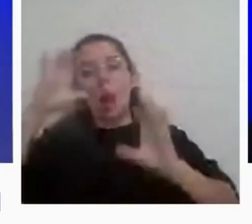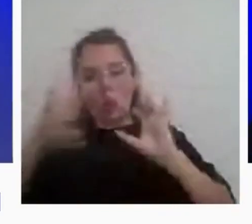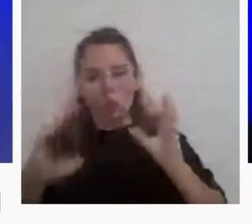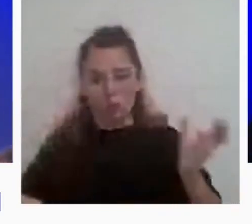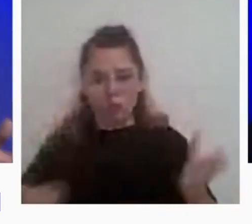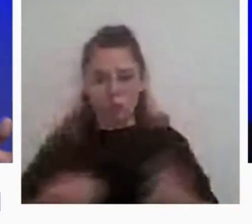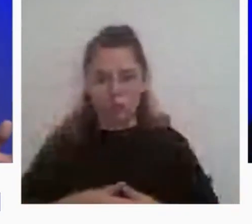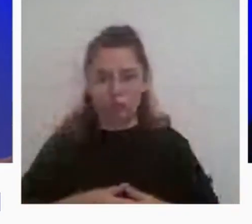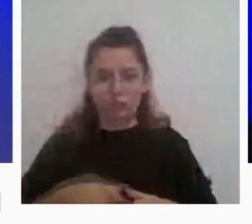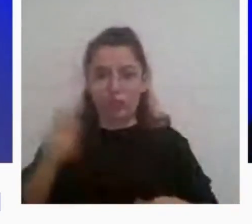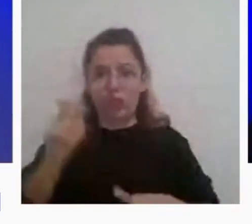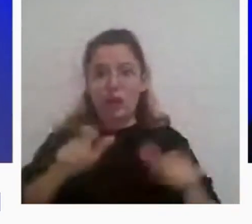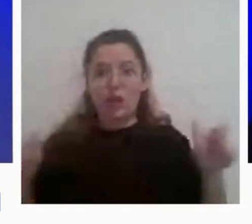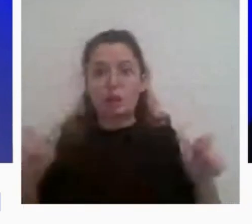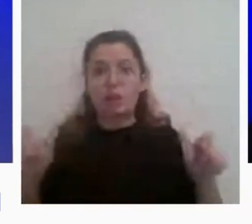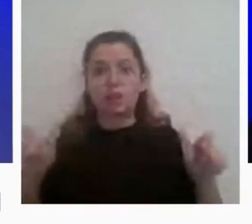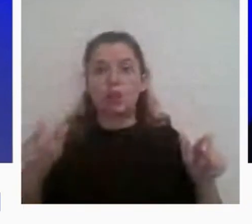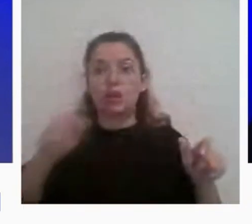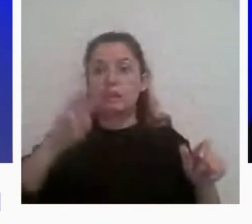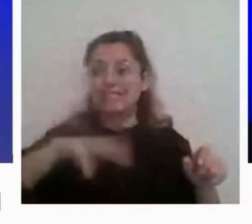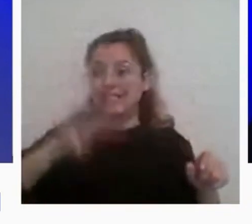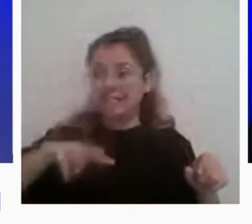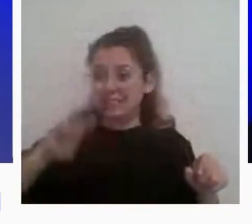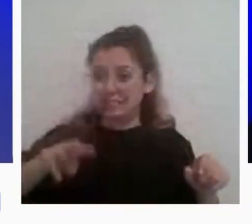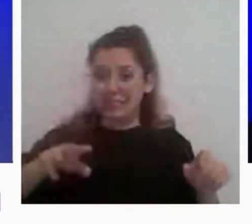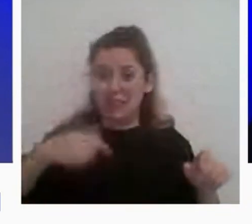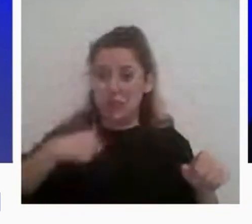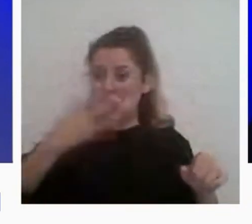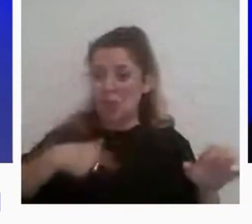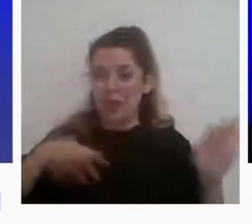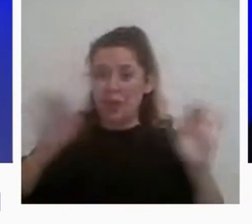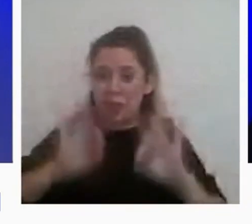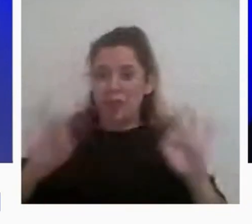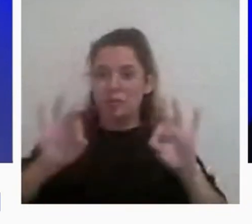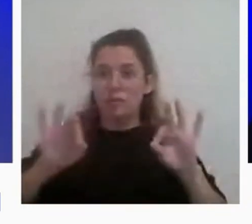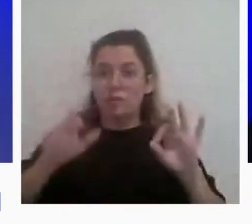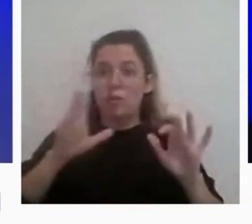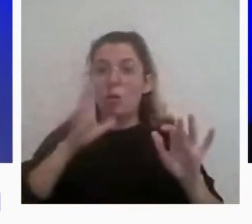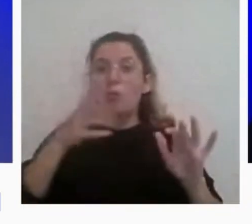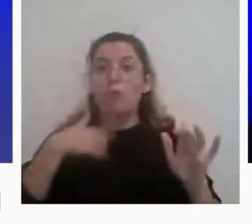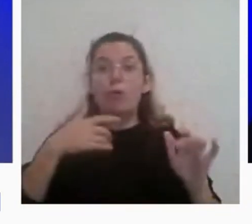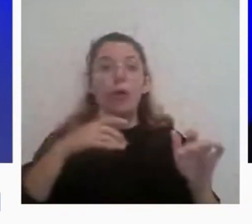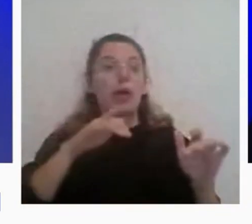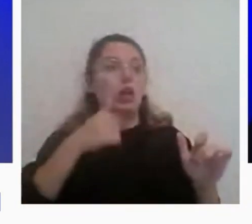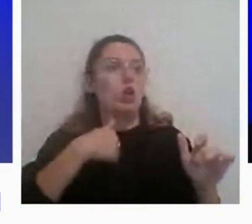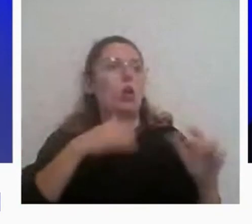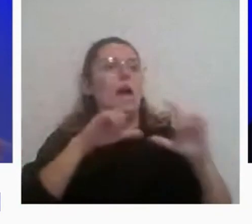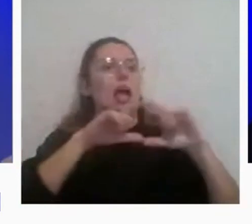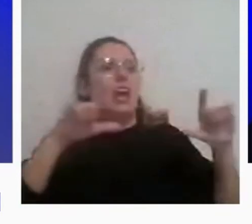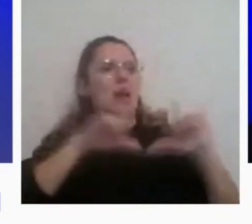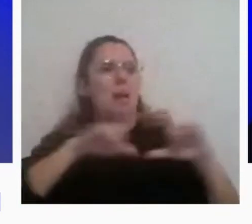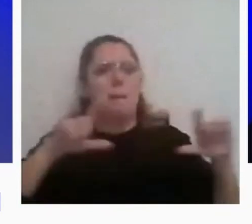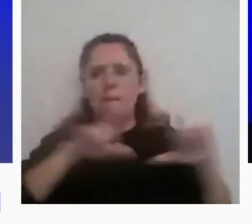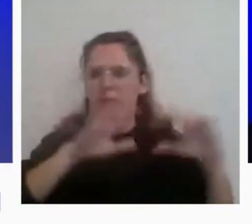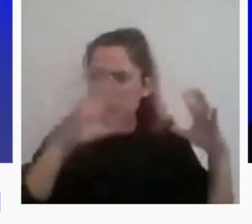no conocía a nadie en esos 3 meses de cambio que entendiera el cambio que pegaba. Venía de una multinacional en el que todos los beneficios eran